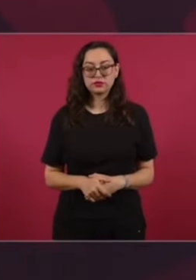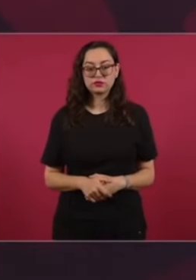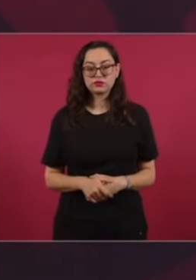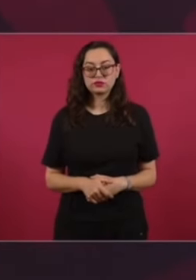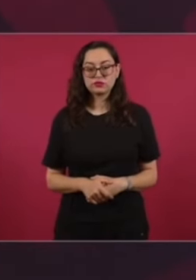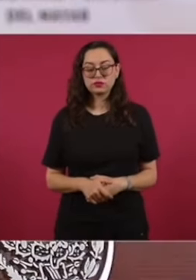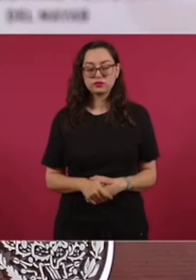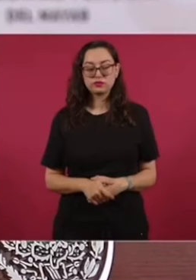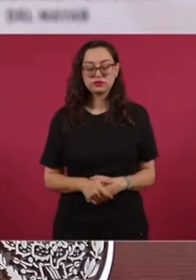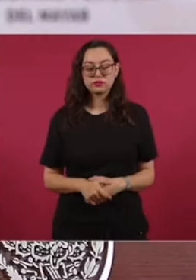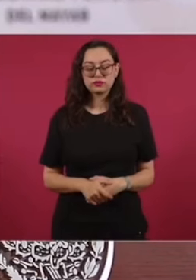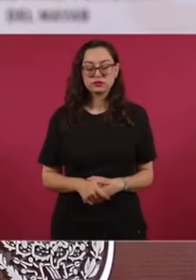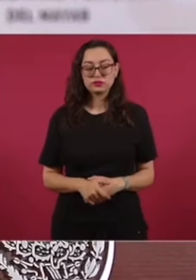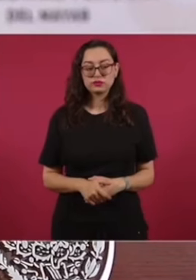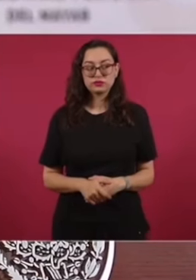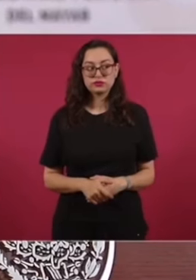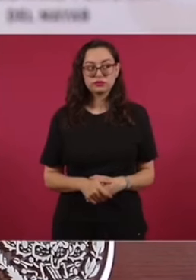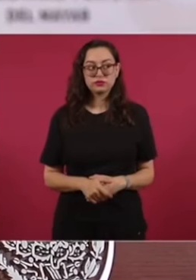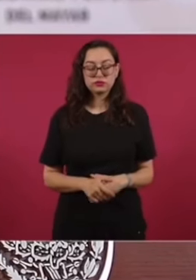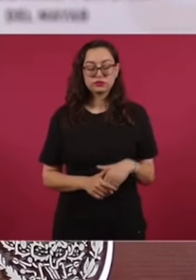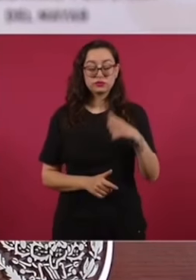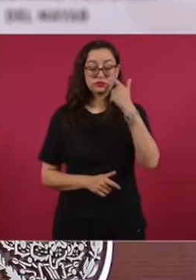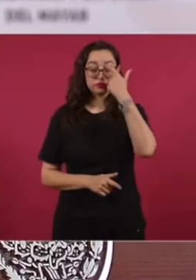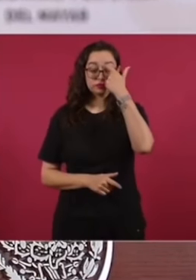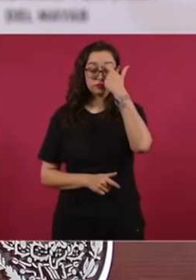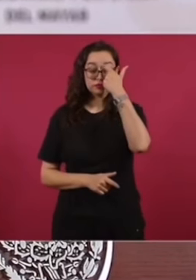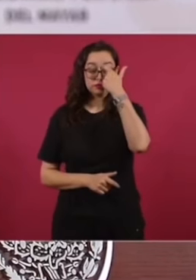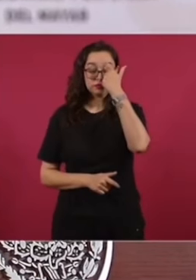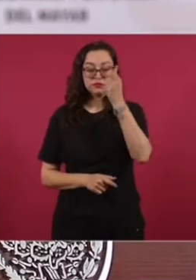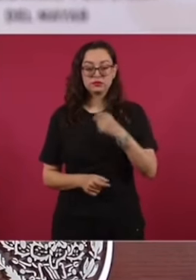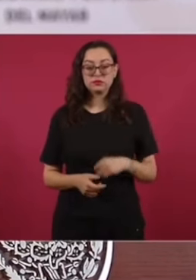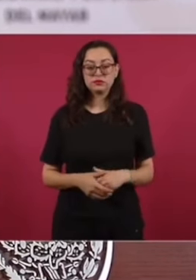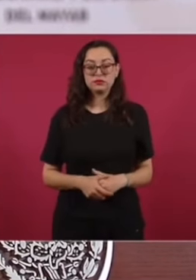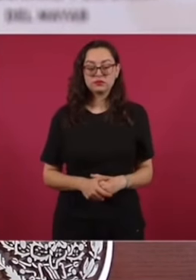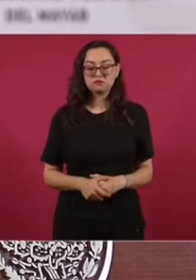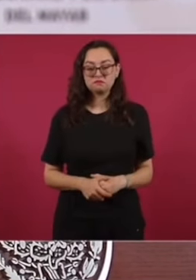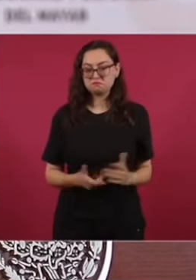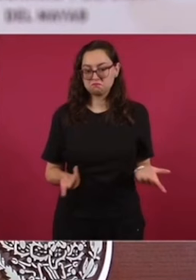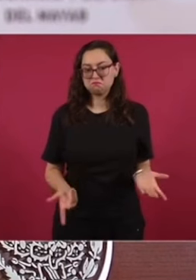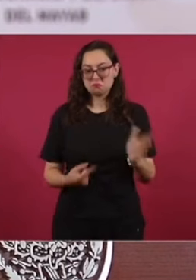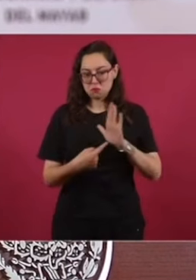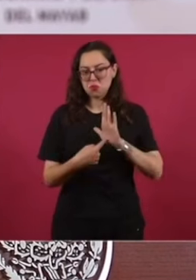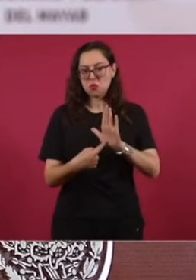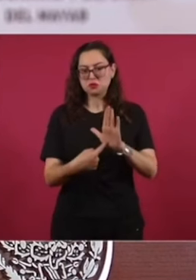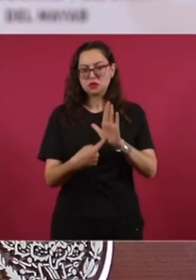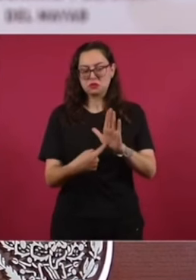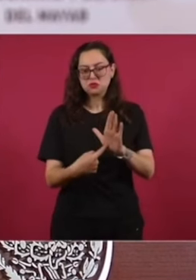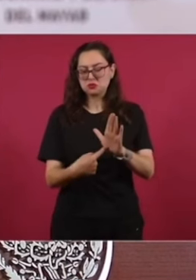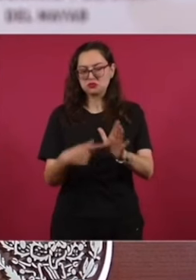existe un trabajo conjunto, aun cuando,